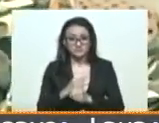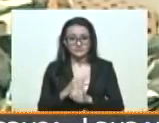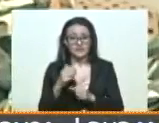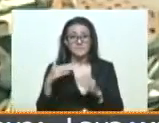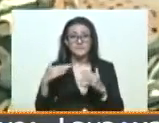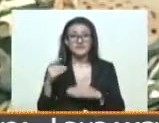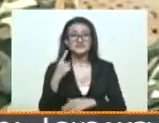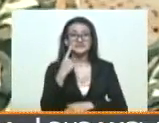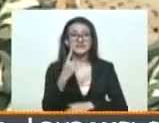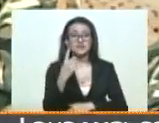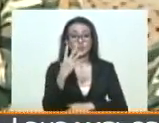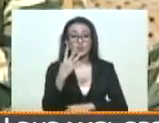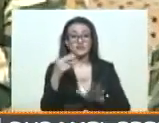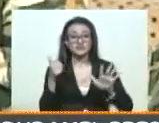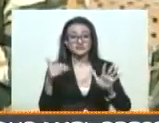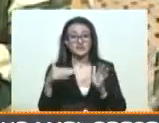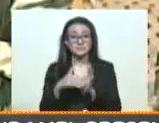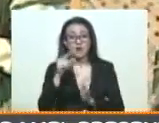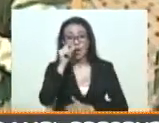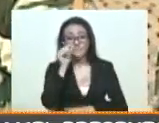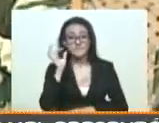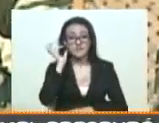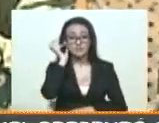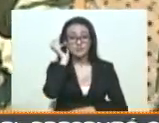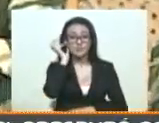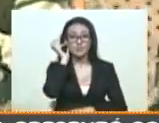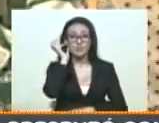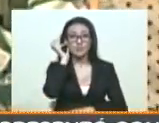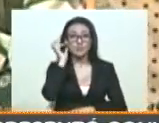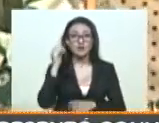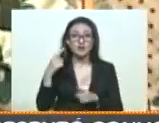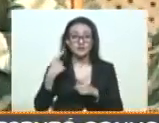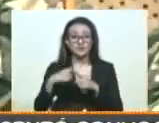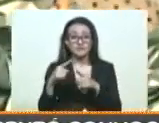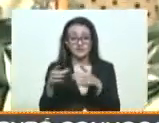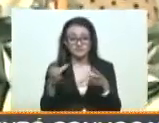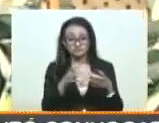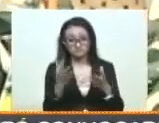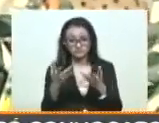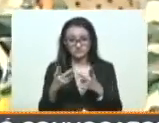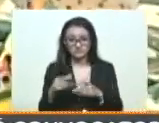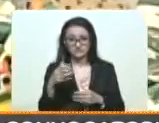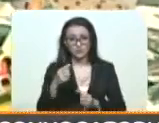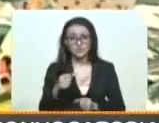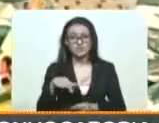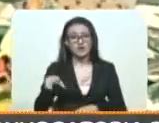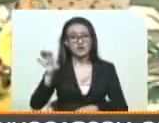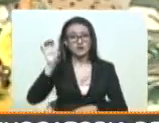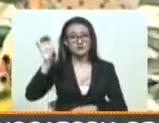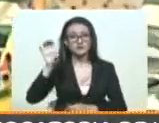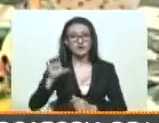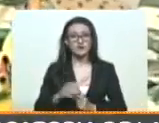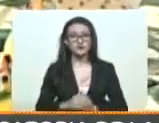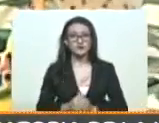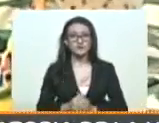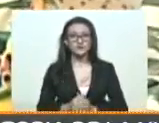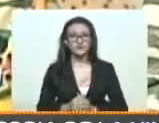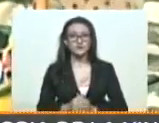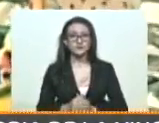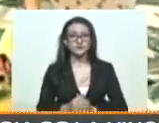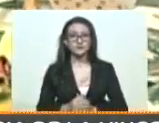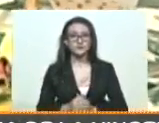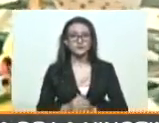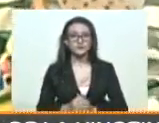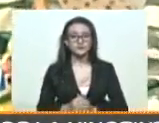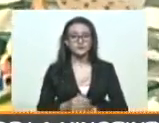de 146 mil hombres y mujeres de los diferentes organismos de seguridad del Estado. Nos encontramos en un